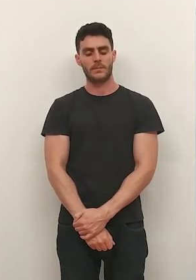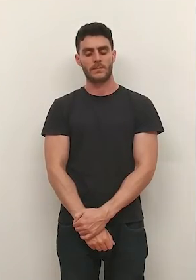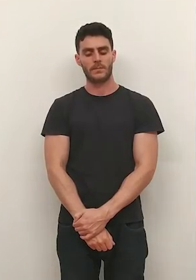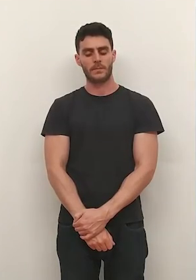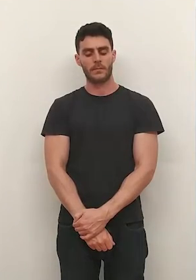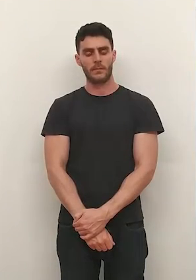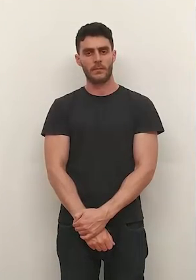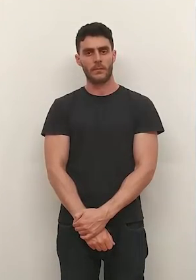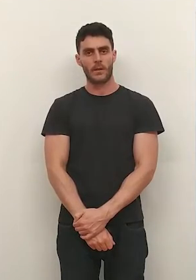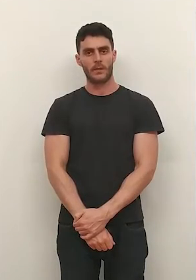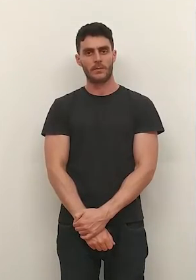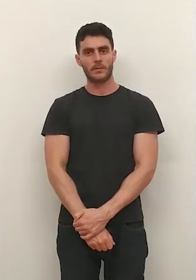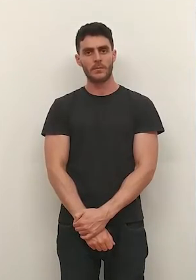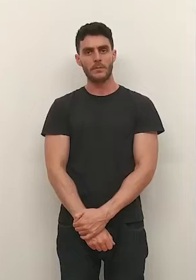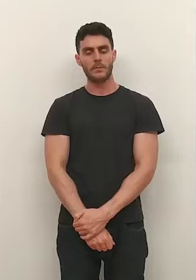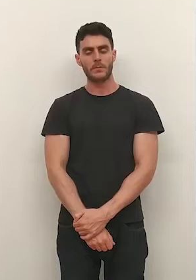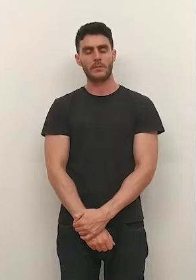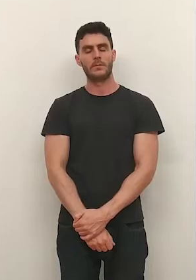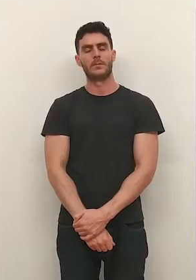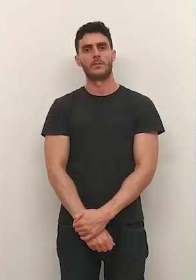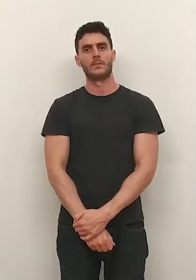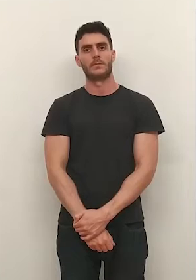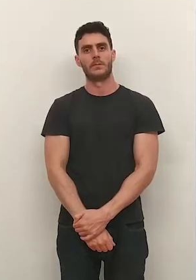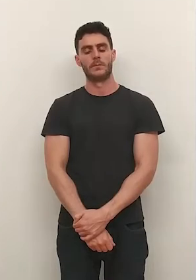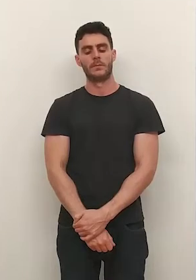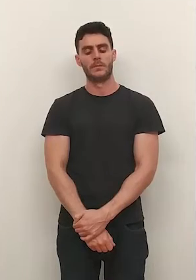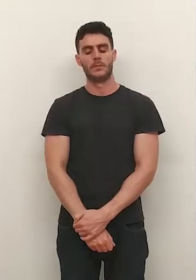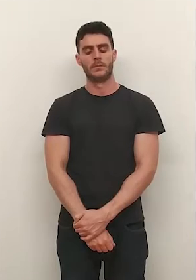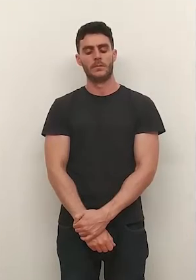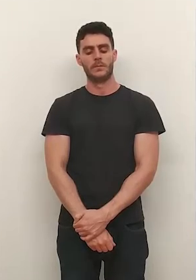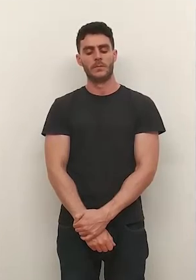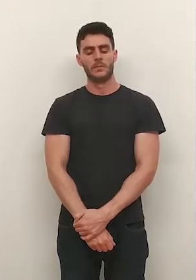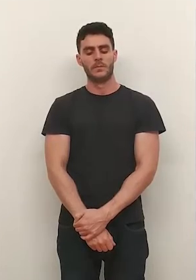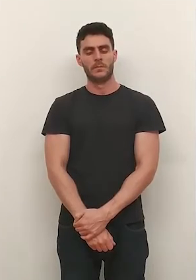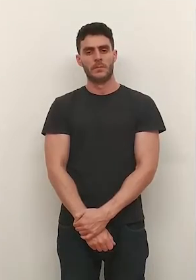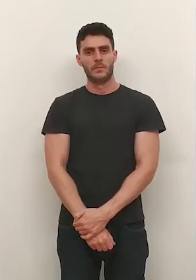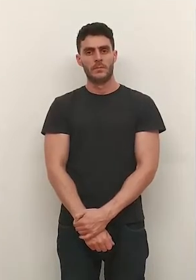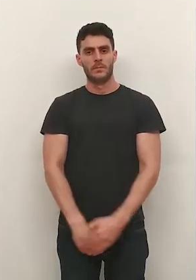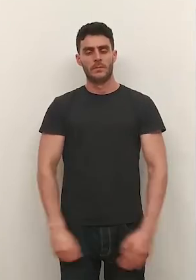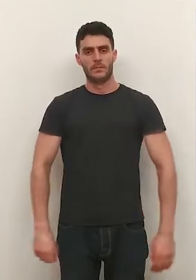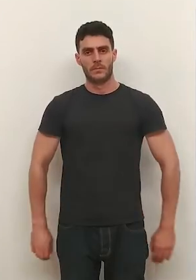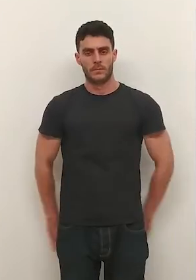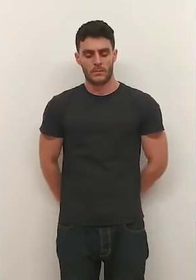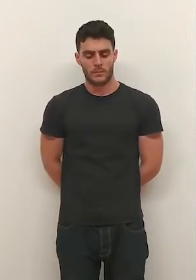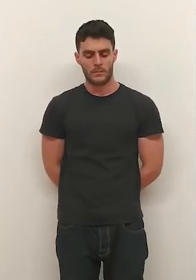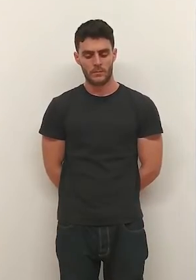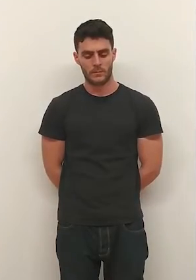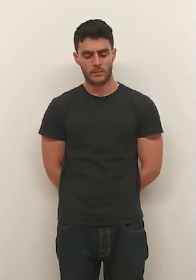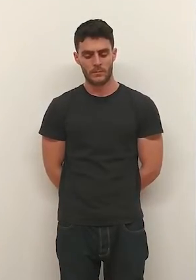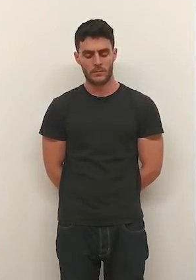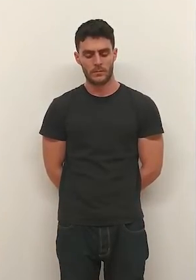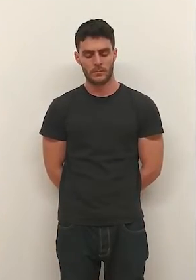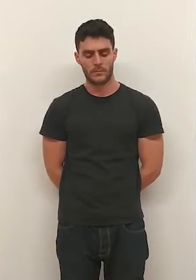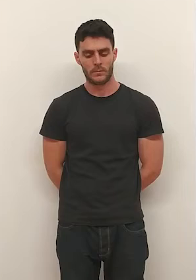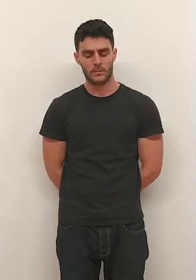El cambio climático lo ha cambiado todo y los riesgos son más y más imprevistos, como las lluvias, las heladas o el pedrisco. Por eso necesitas un